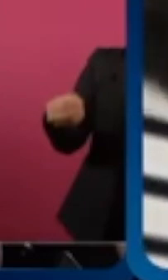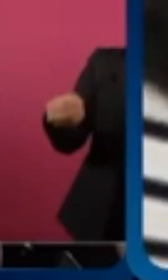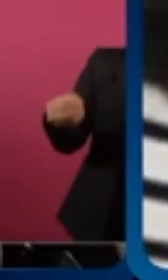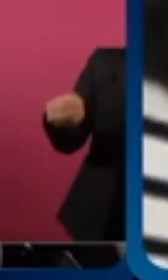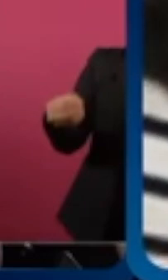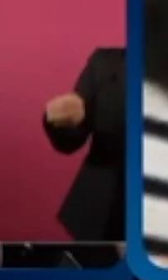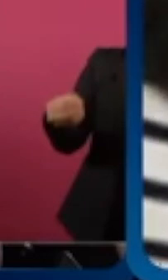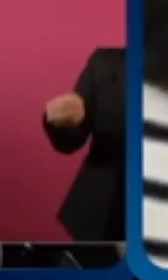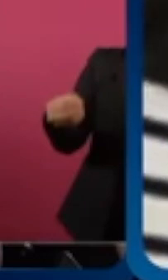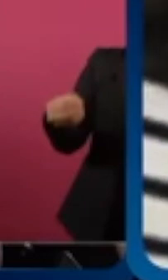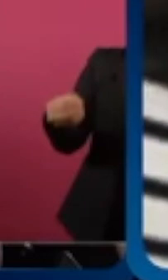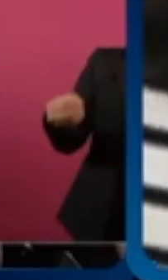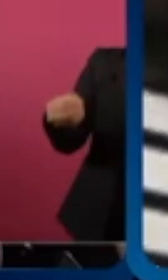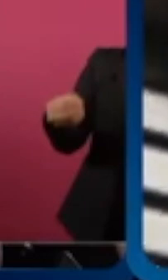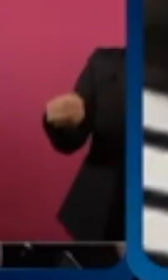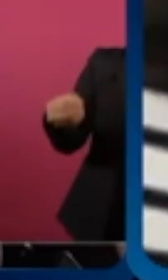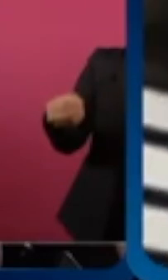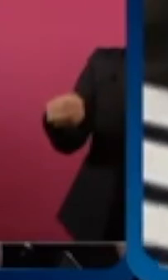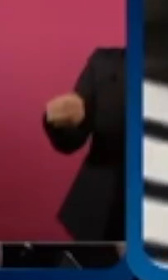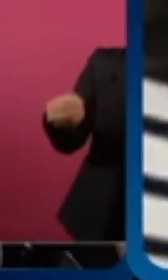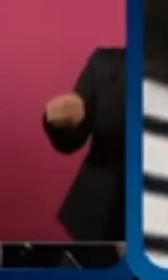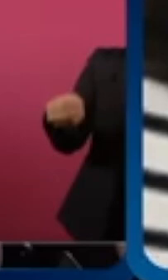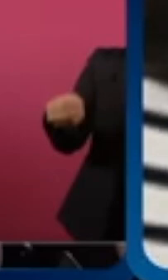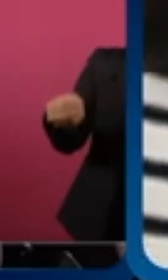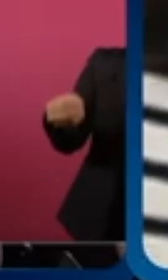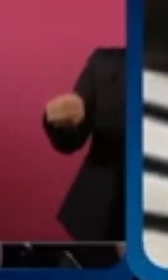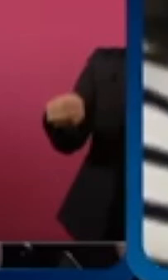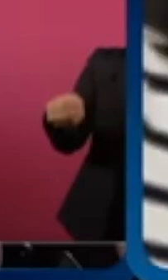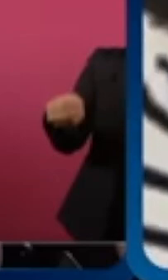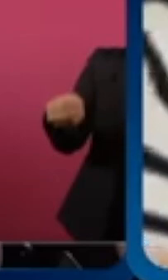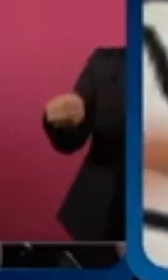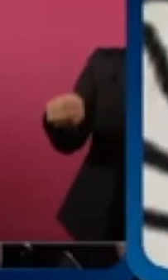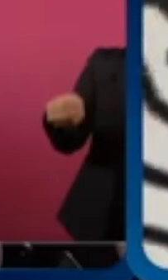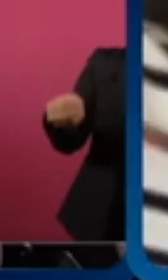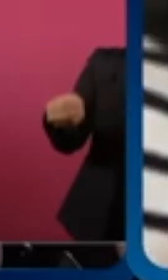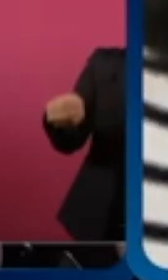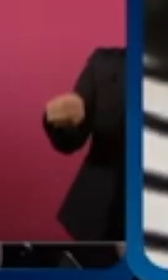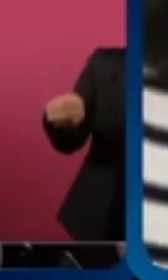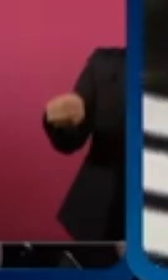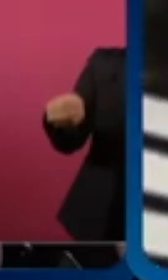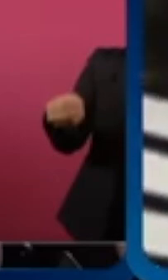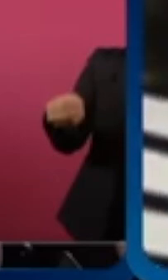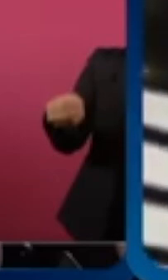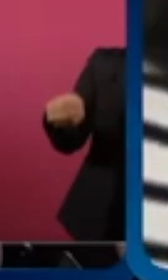ganen bien, por supuesto, pero no que se vayan,